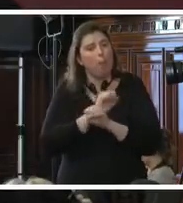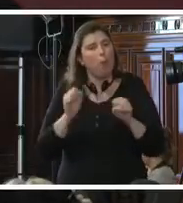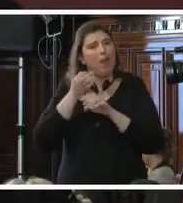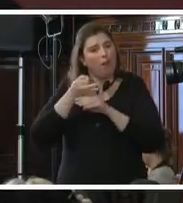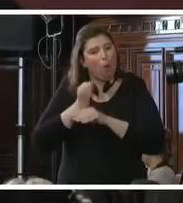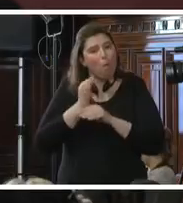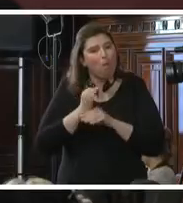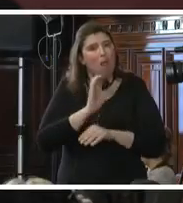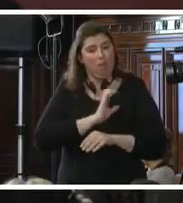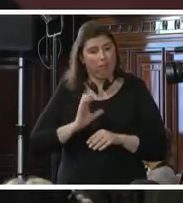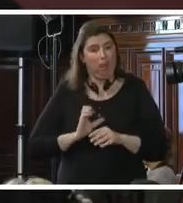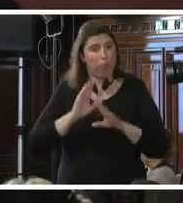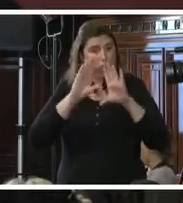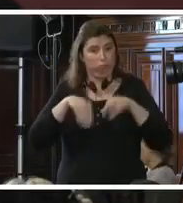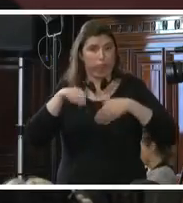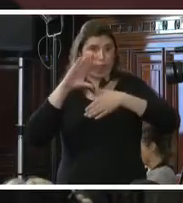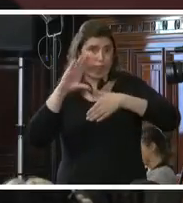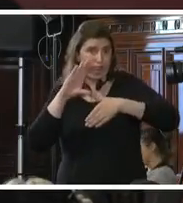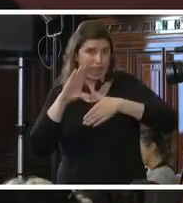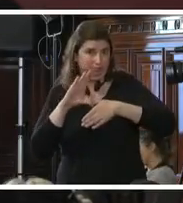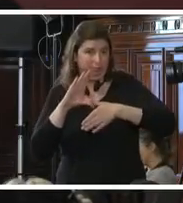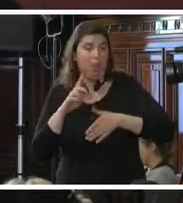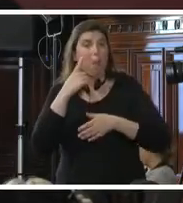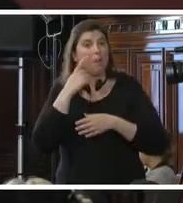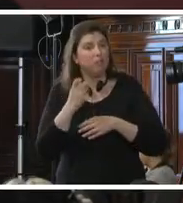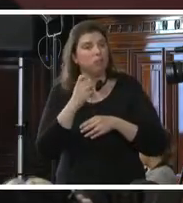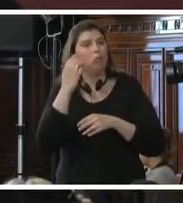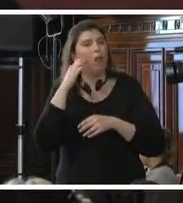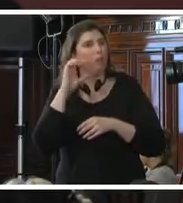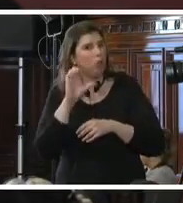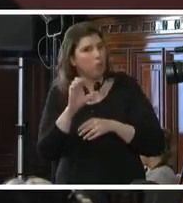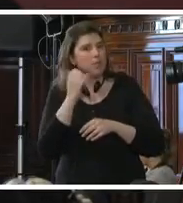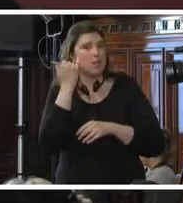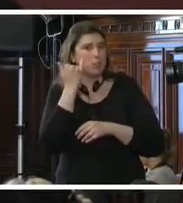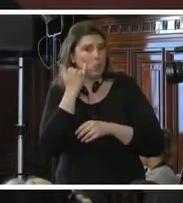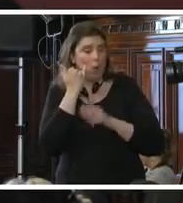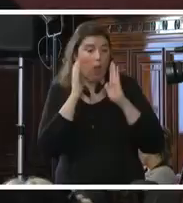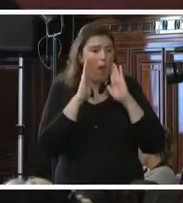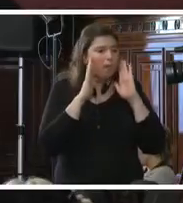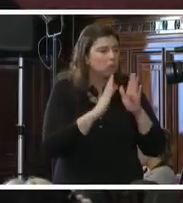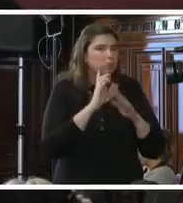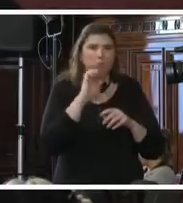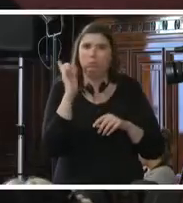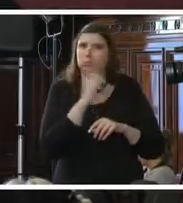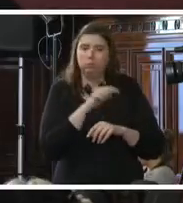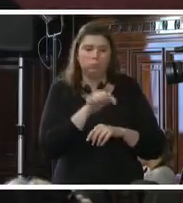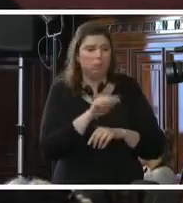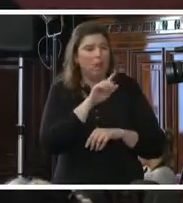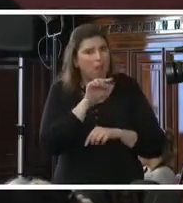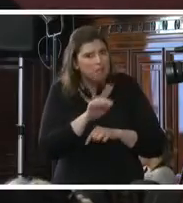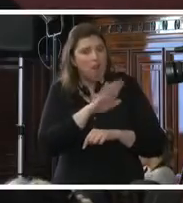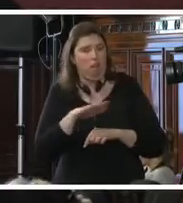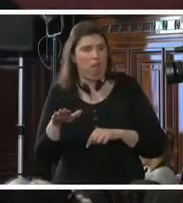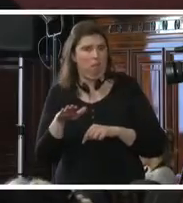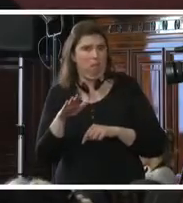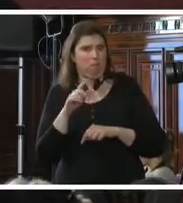primero, tomar medidas adecuadas de prevención de la violencia sexual y de atención inmediata a las niñas víctimas independientemente